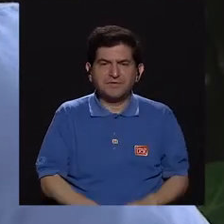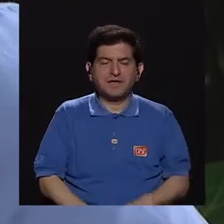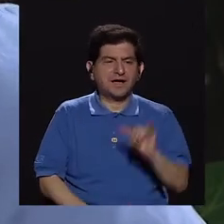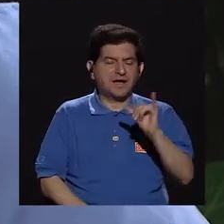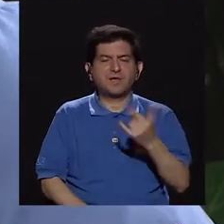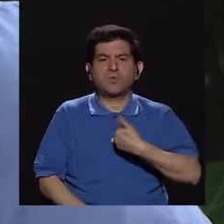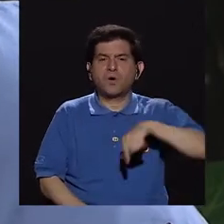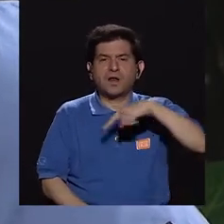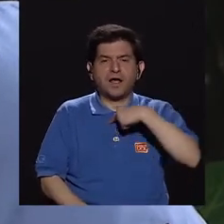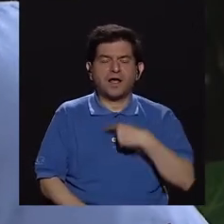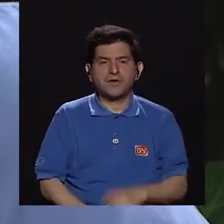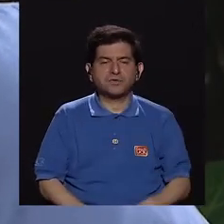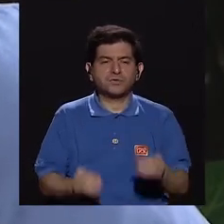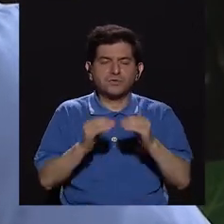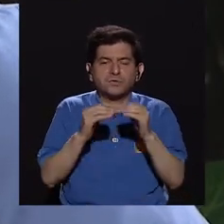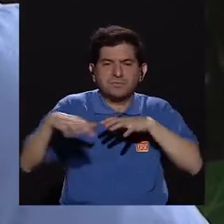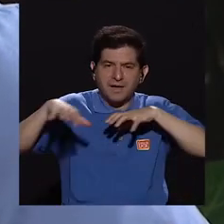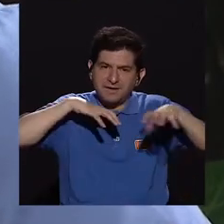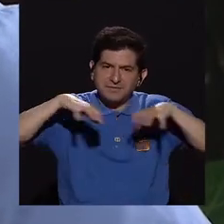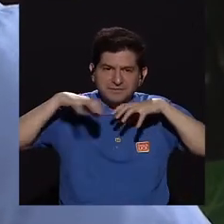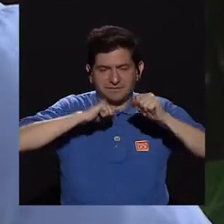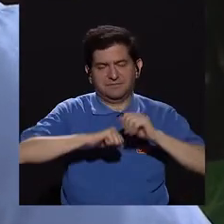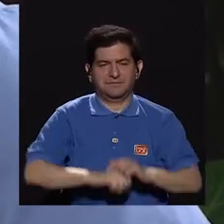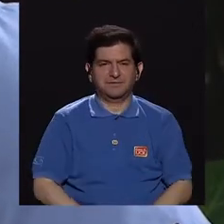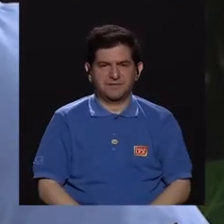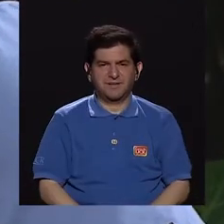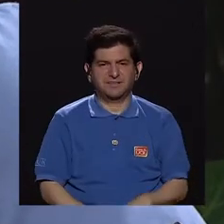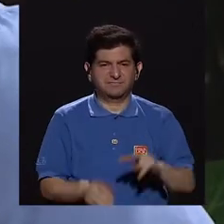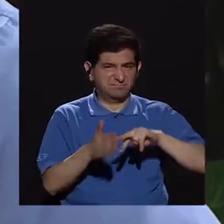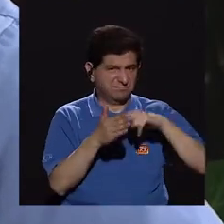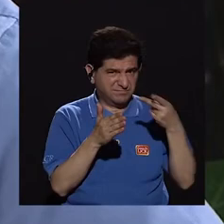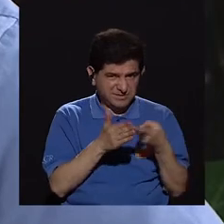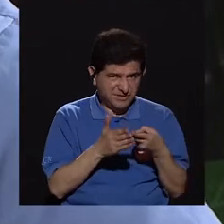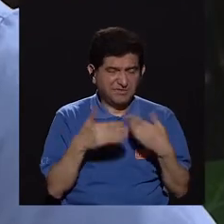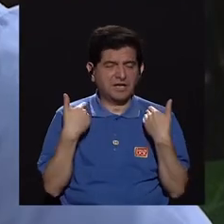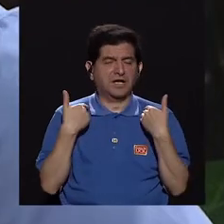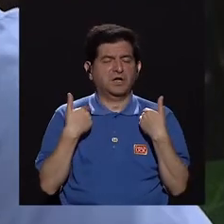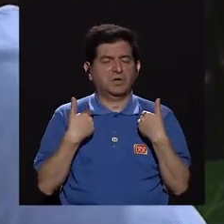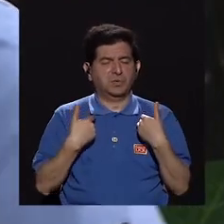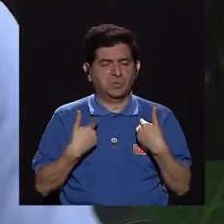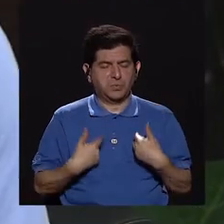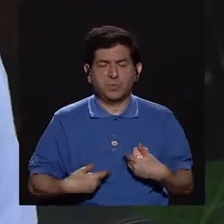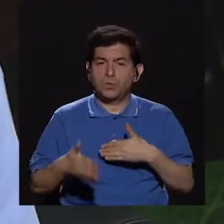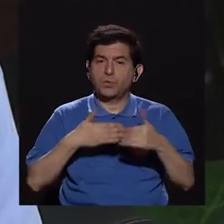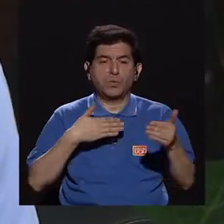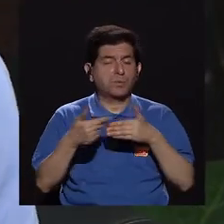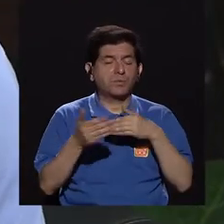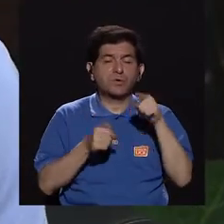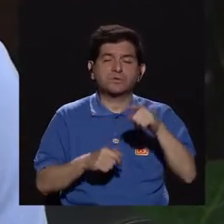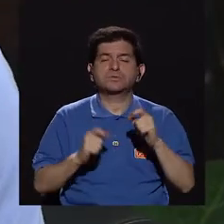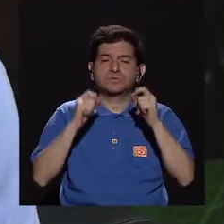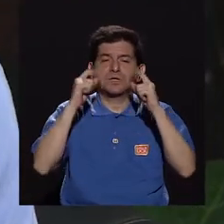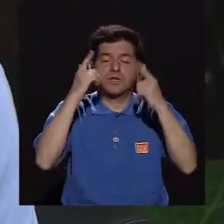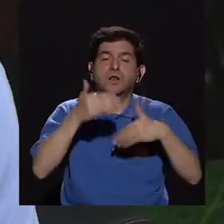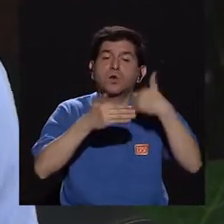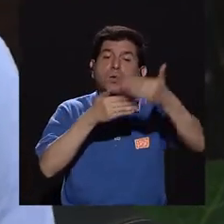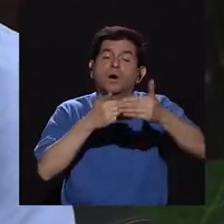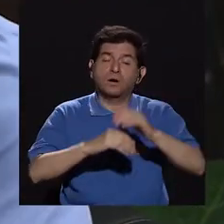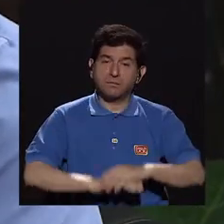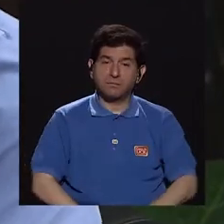como un gasto, como si estuviéramos haciendo un poquito más de ejercicio, lo que nos lleva a mayor fatiga aún cuando te estás